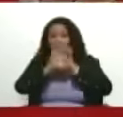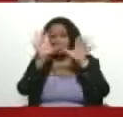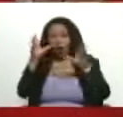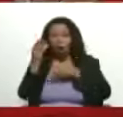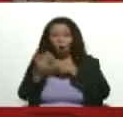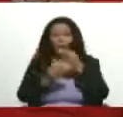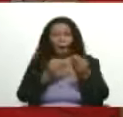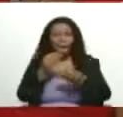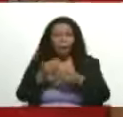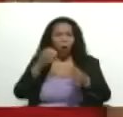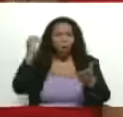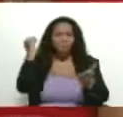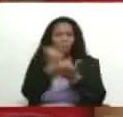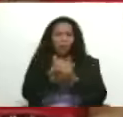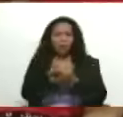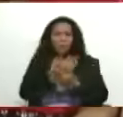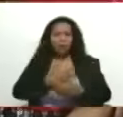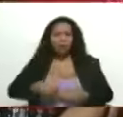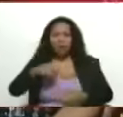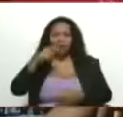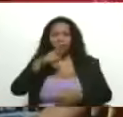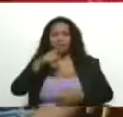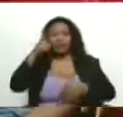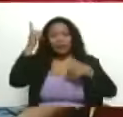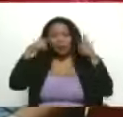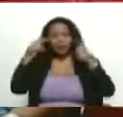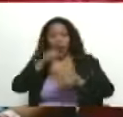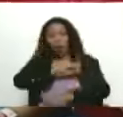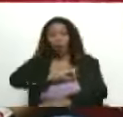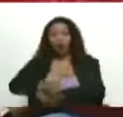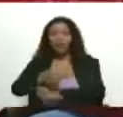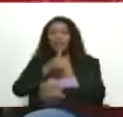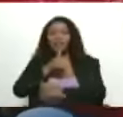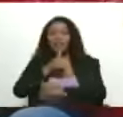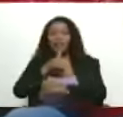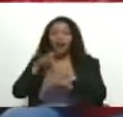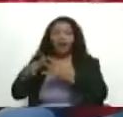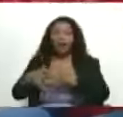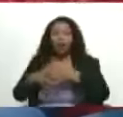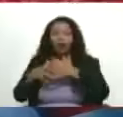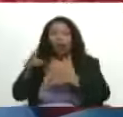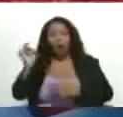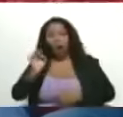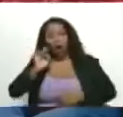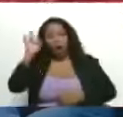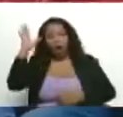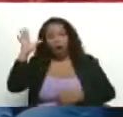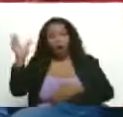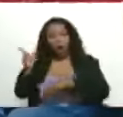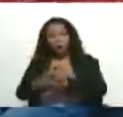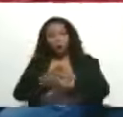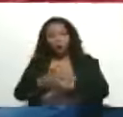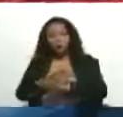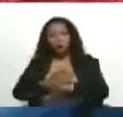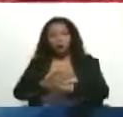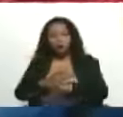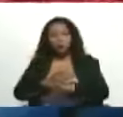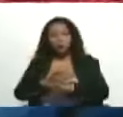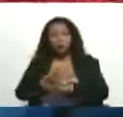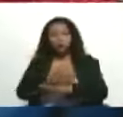fue asesinado el comandante Chávez por orden del imperialismo norteamericano, de quienes gobernaban Estados Unidos, quienes lo